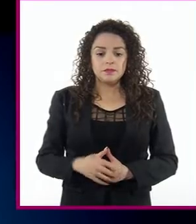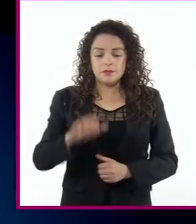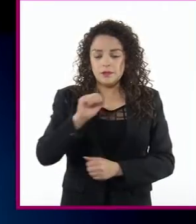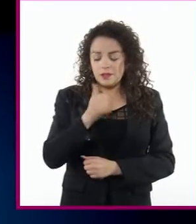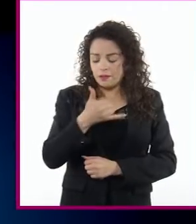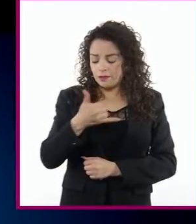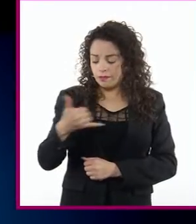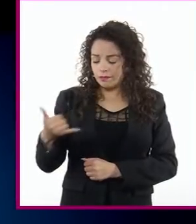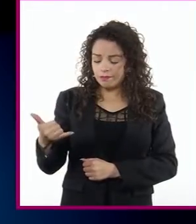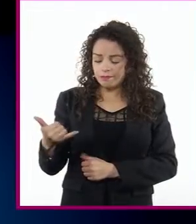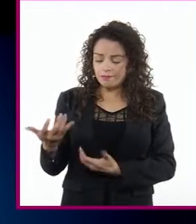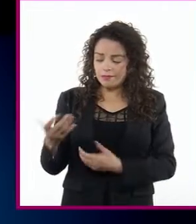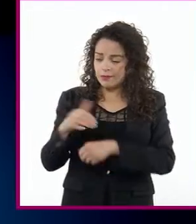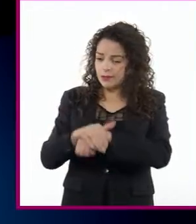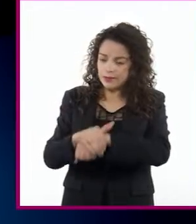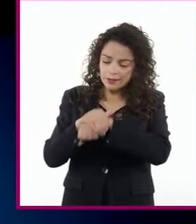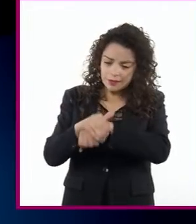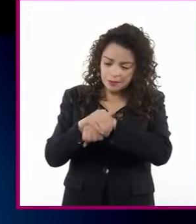Amigo mío,